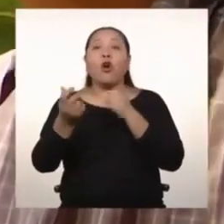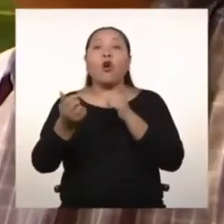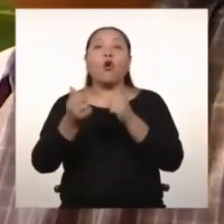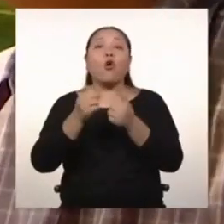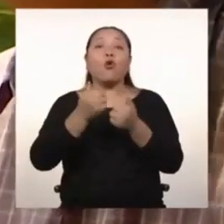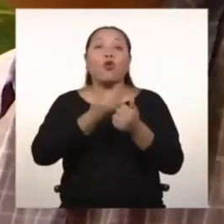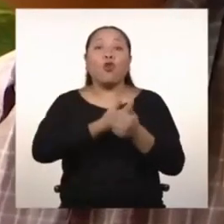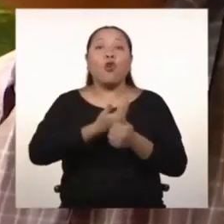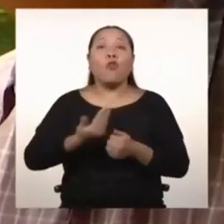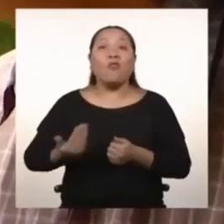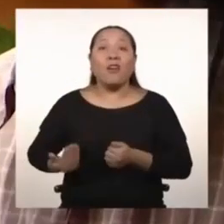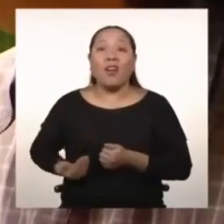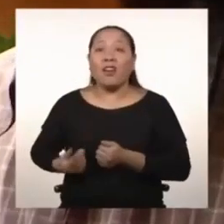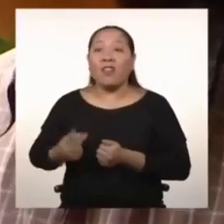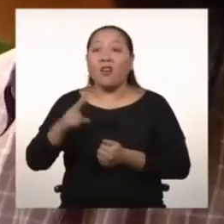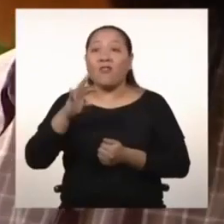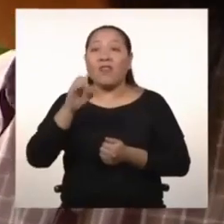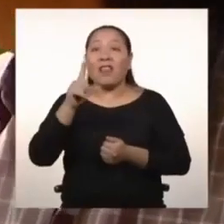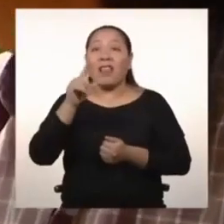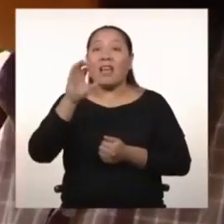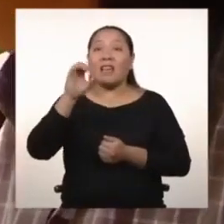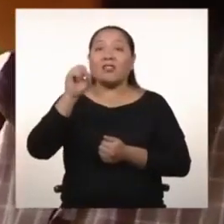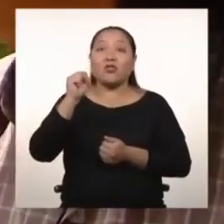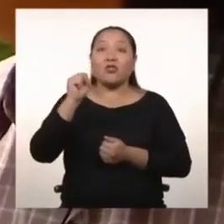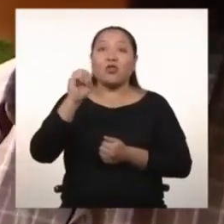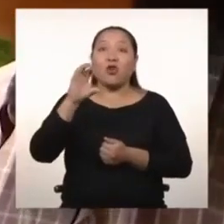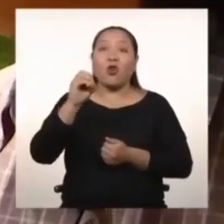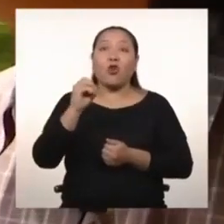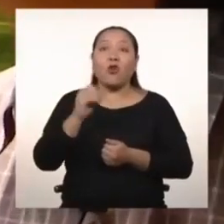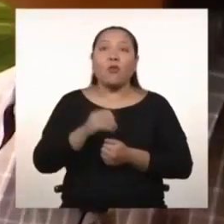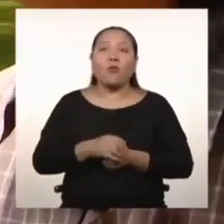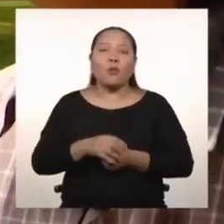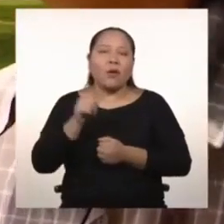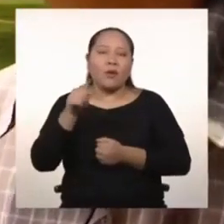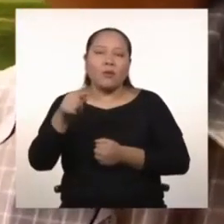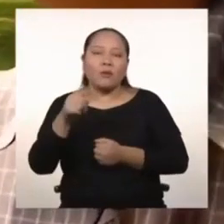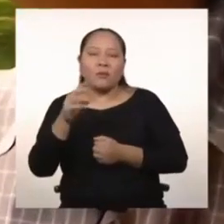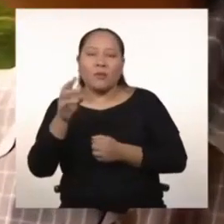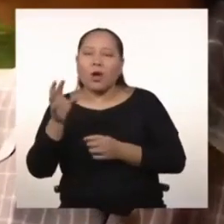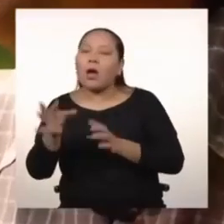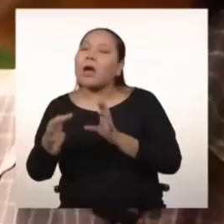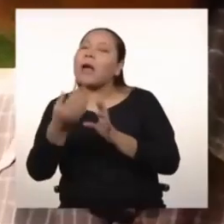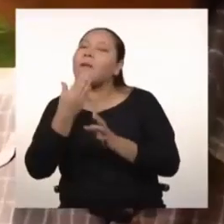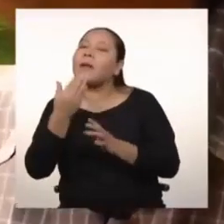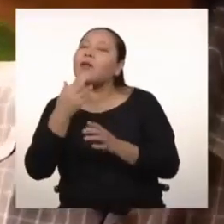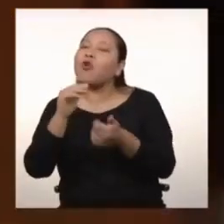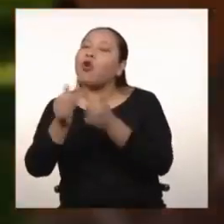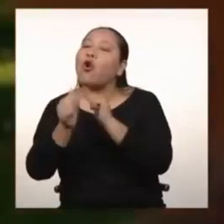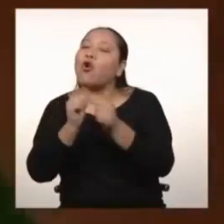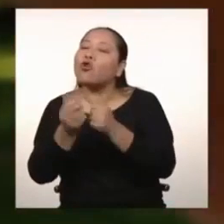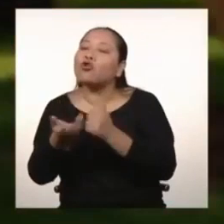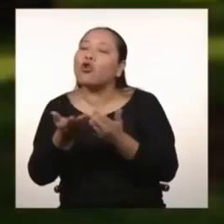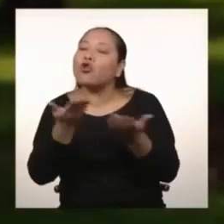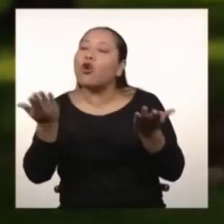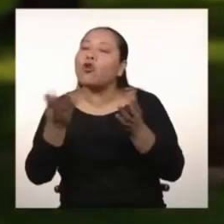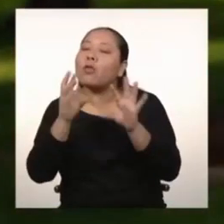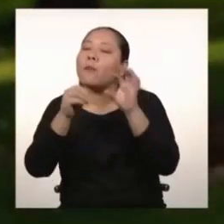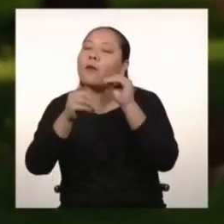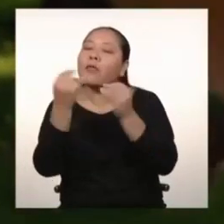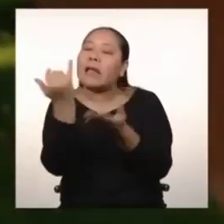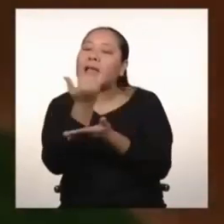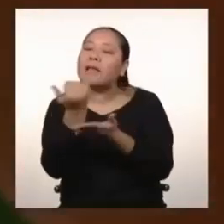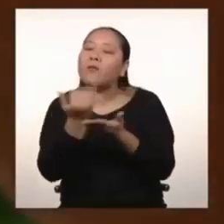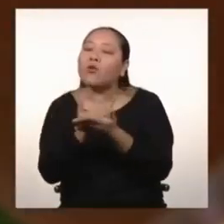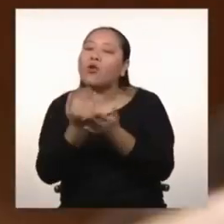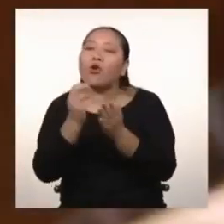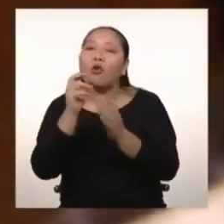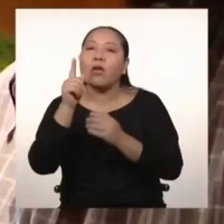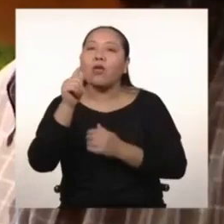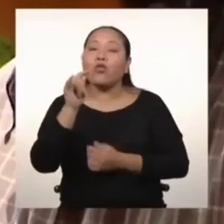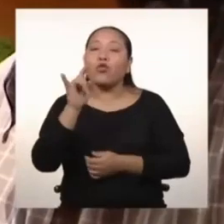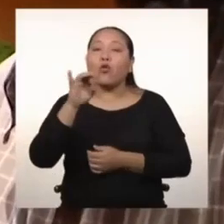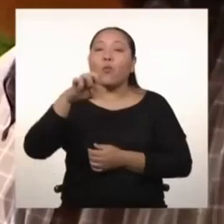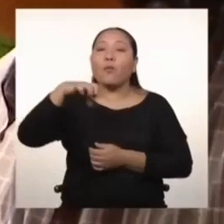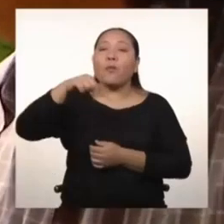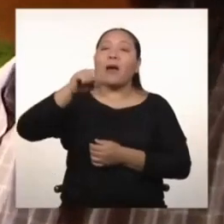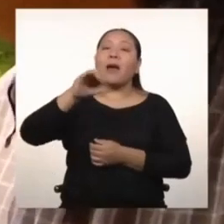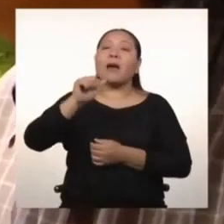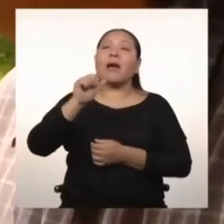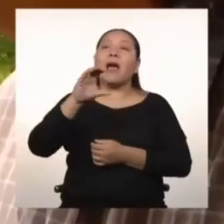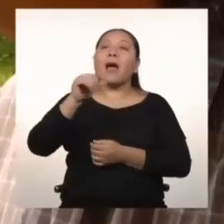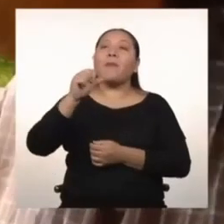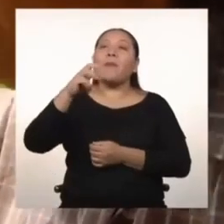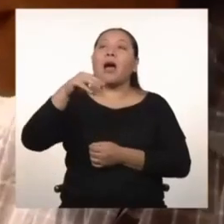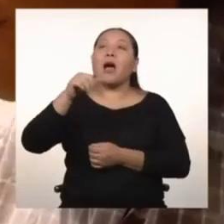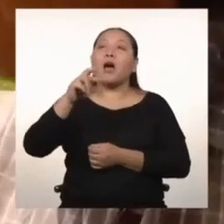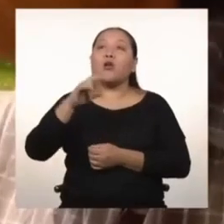para encontrar lo que ellos llamaban la imagen arquetípica del héroe. Claro. Yo tengo un montón de preguntas sobre Túpac Amaru. En realidad,